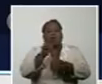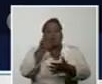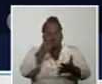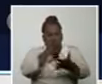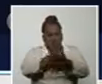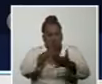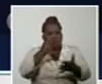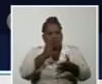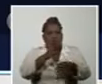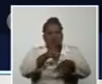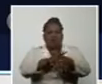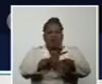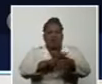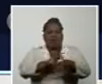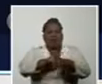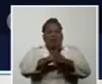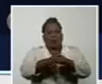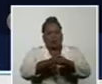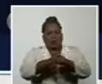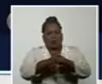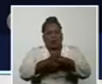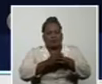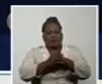la COVID-19.